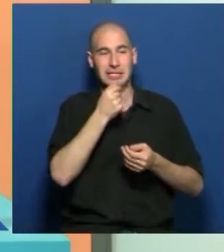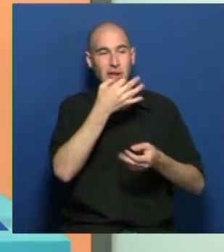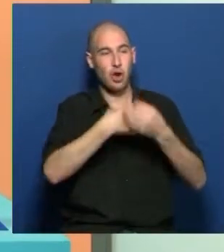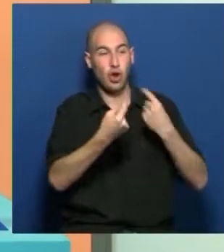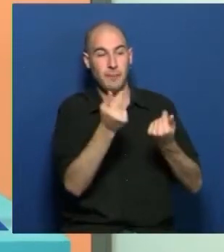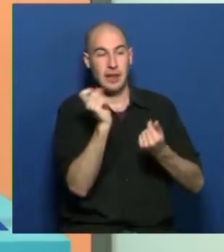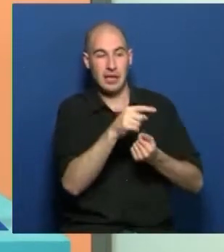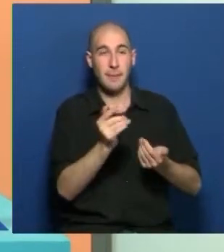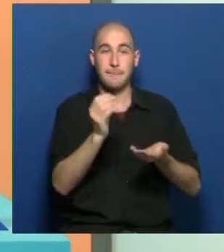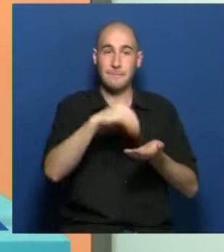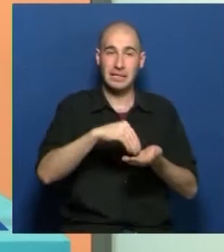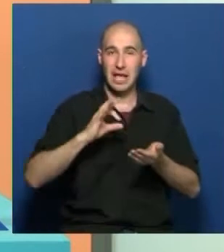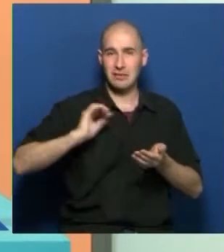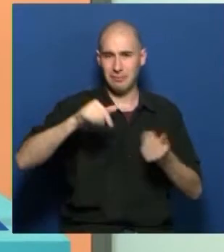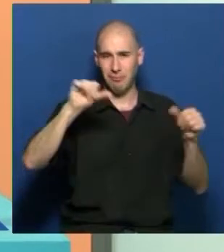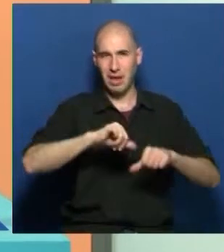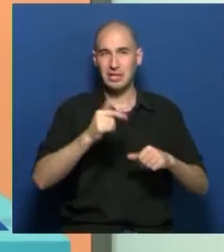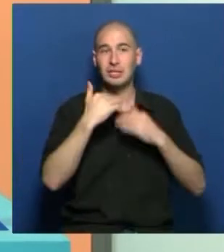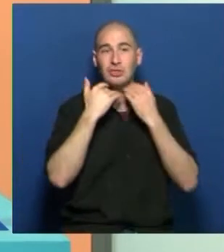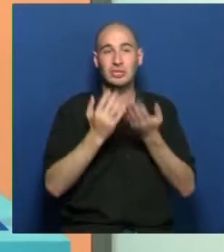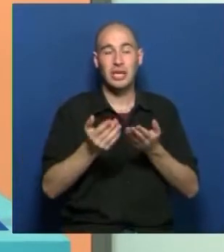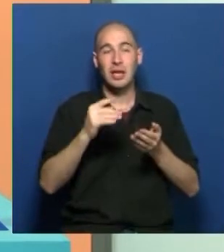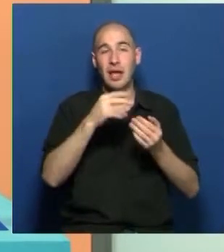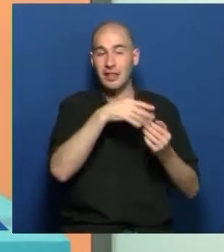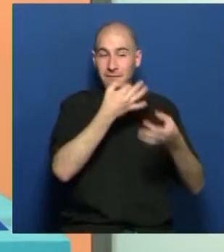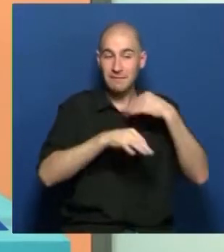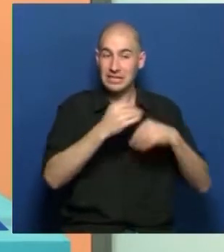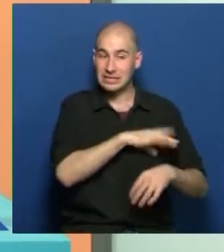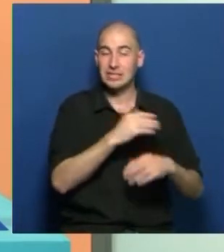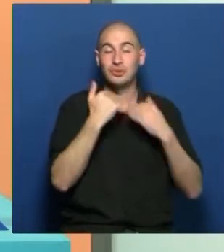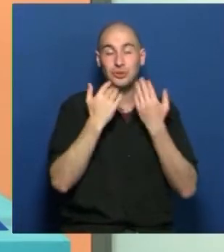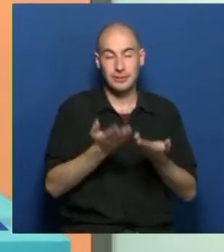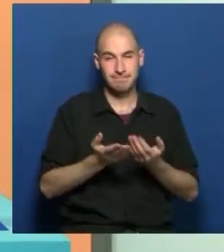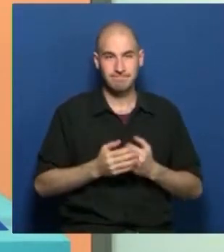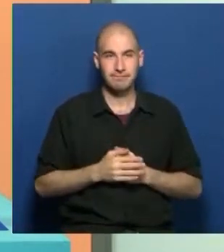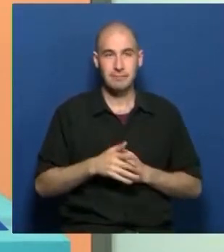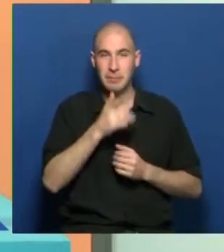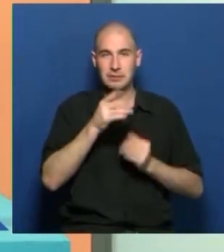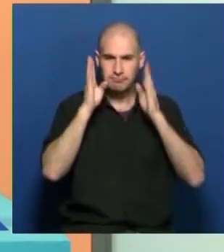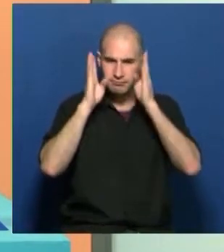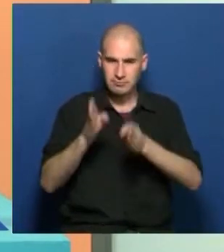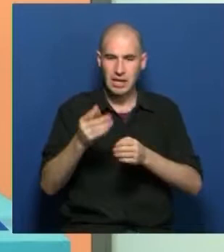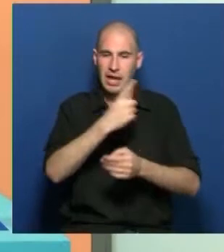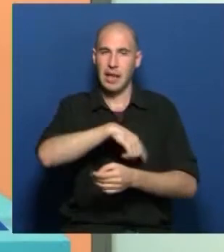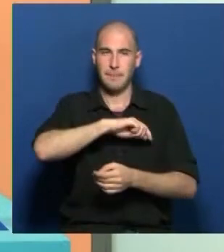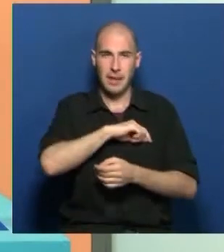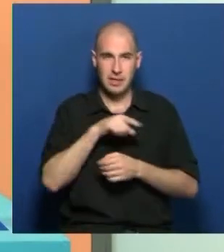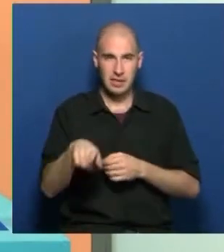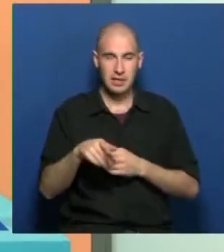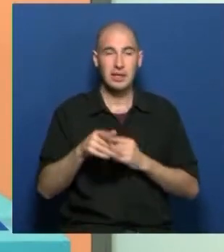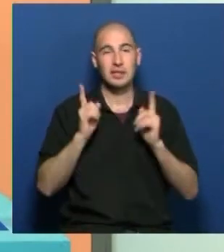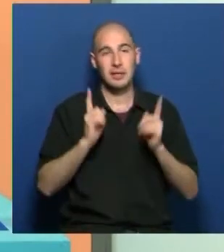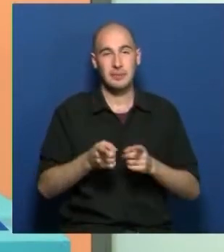año pasado, más que este año no ha sido bueno, no sé si el gran proveedor este año va a ser Chile. Creo que los ojos están puestos más en España, que